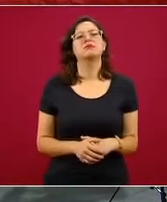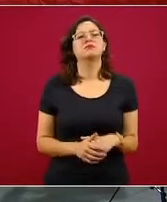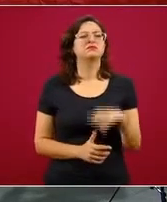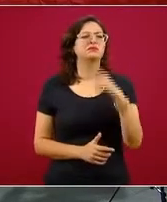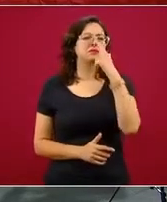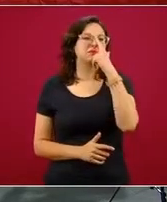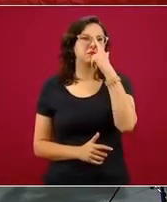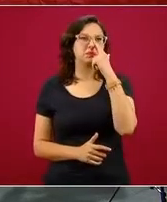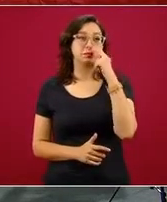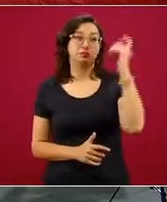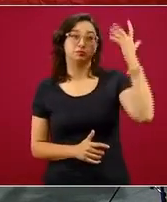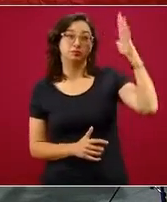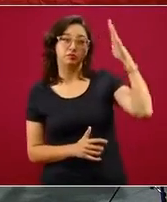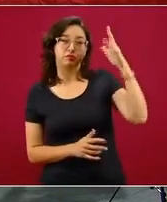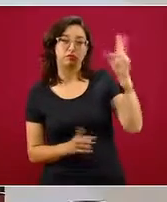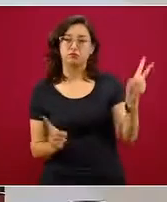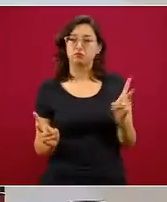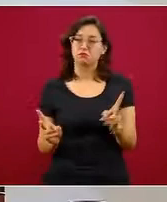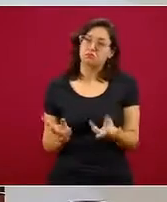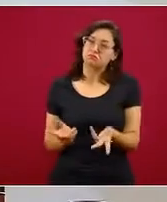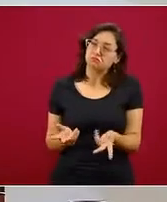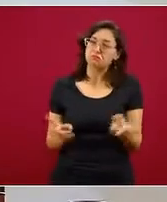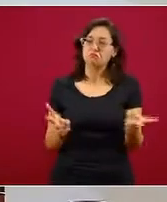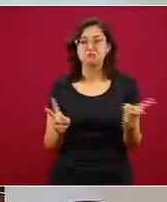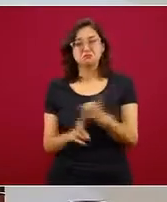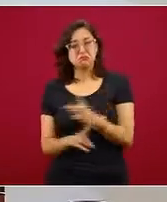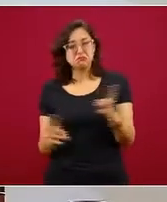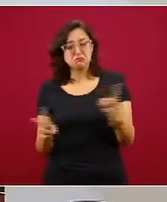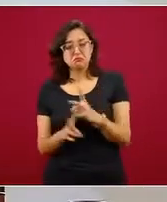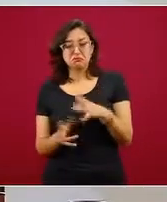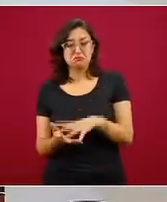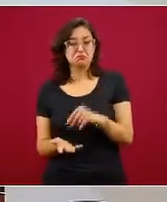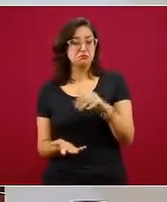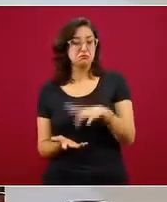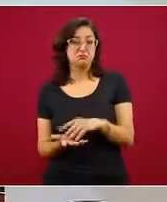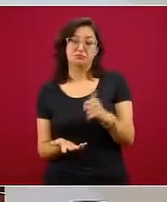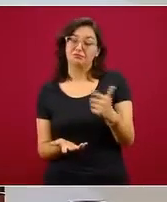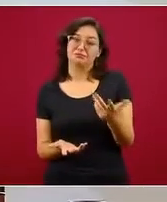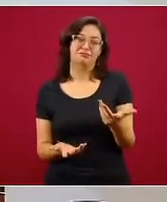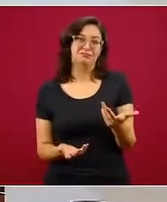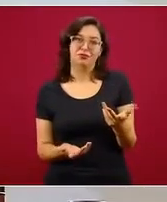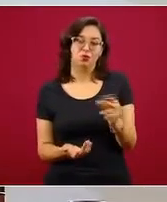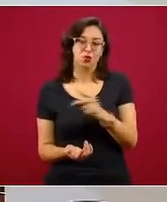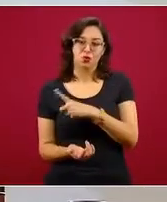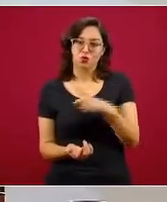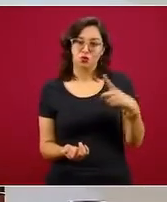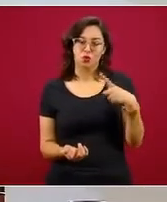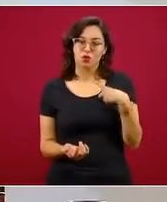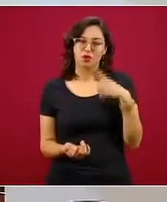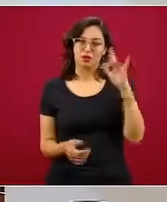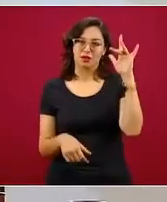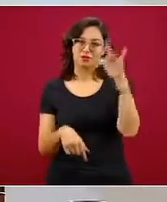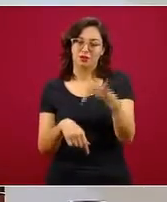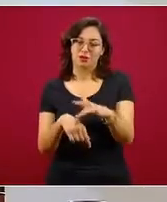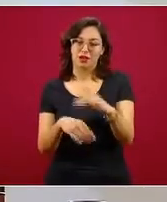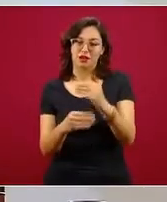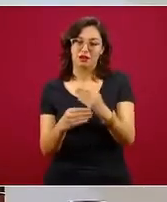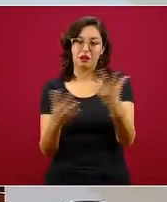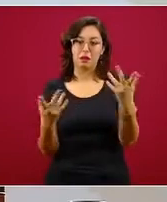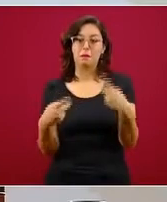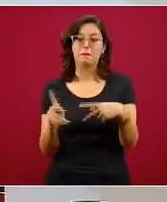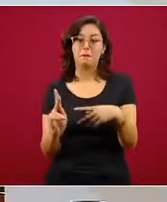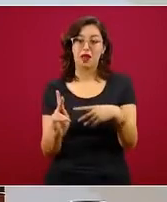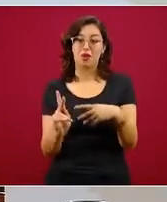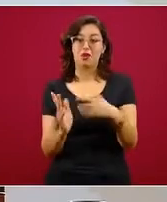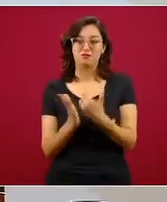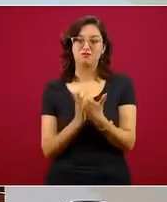sol definitivamente sí, el viento y la tierra pues es completamente indeseable que se contaminen los especímenes, pero la temperatura puede